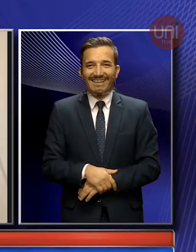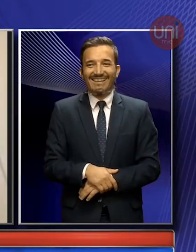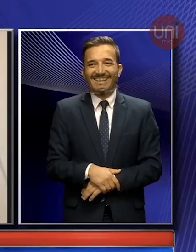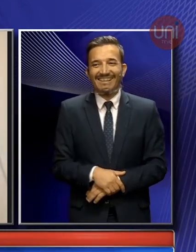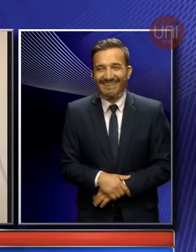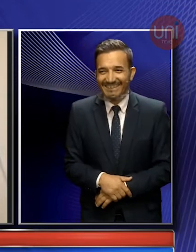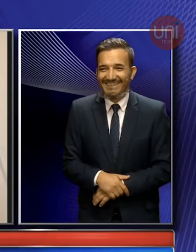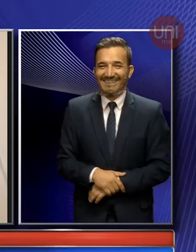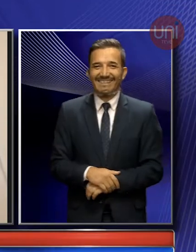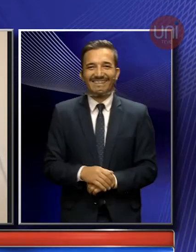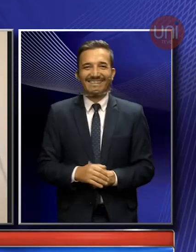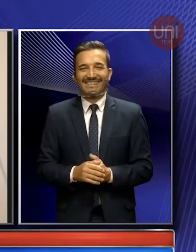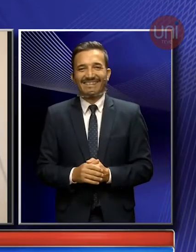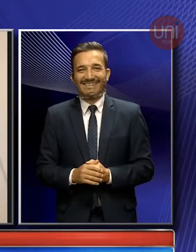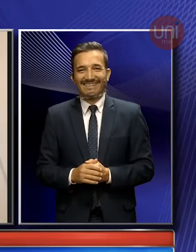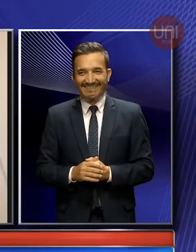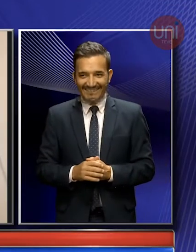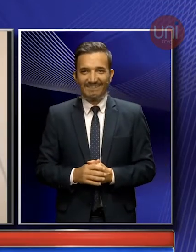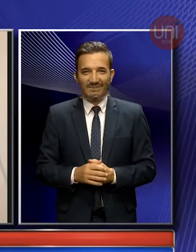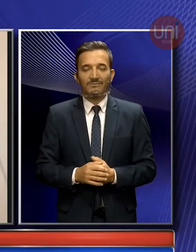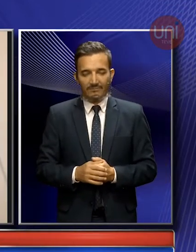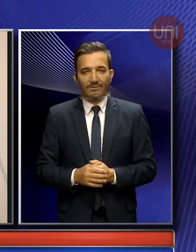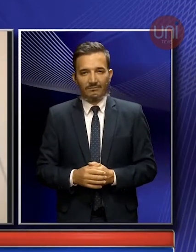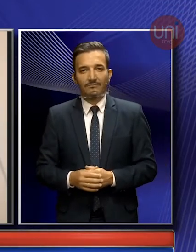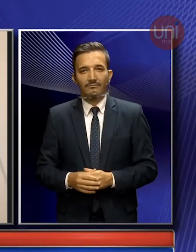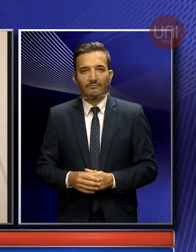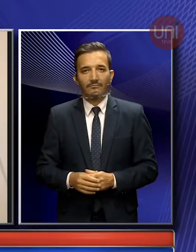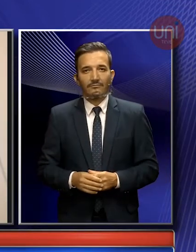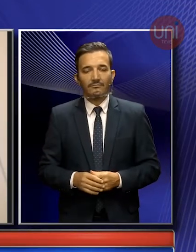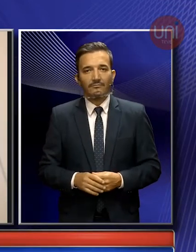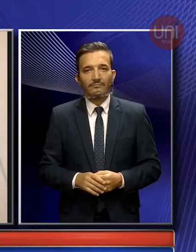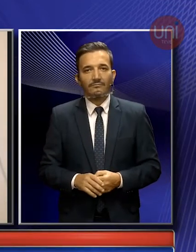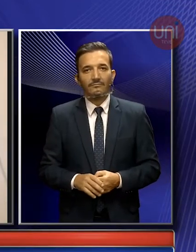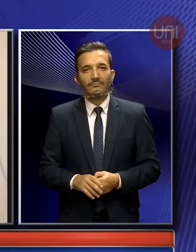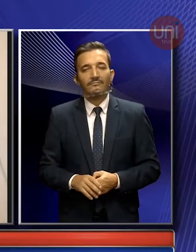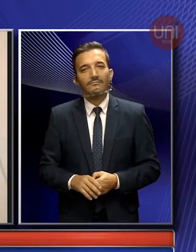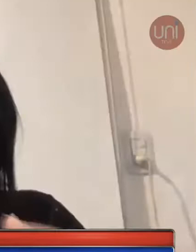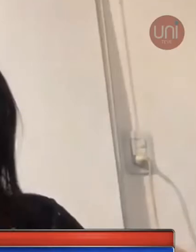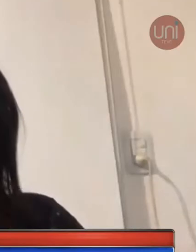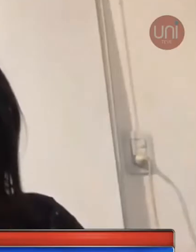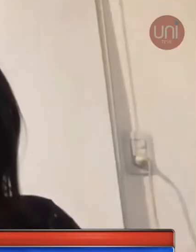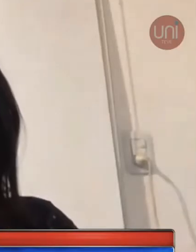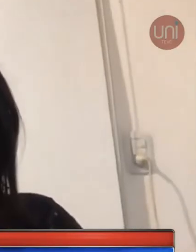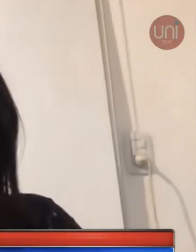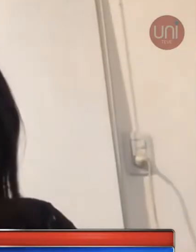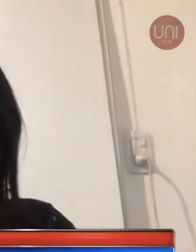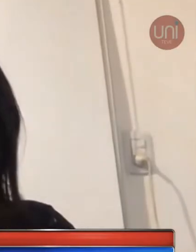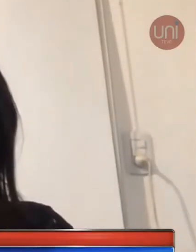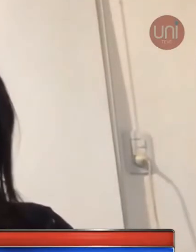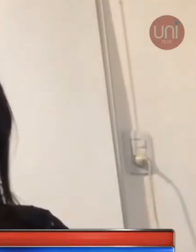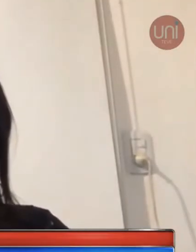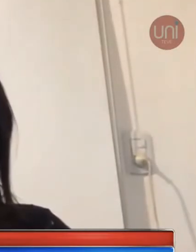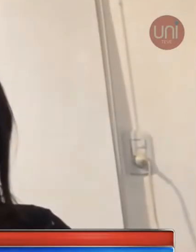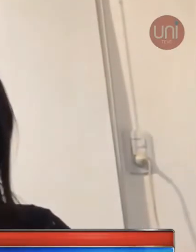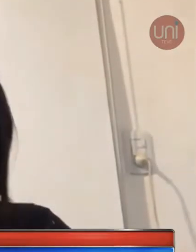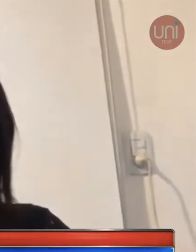Bueno, muy bien. Mejor, porque tengo mucho para contarles. Escuchaba recién atentamente, Héctor, y hay un interrogante detrás de qué va a pasar con las clases.